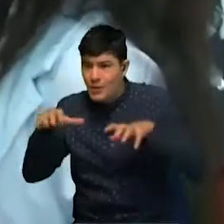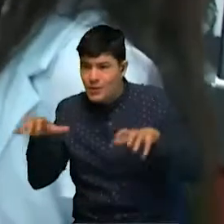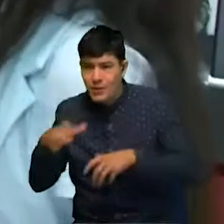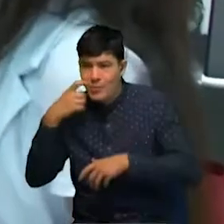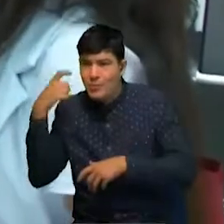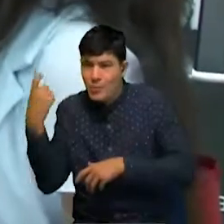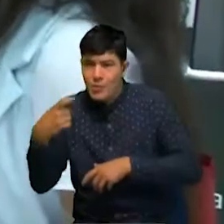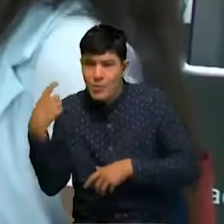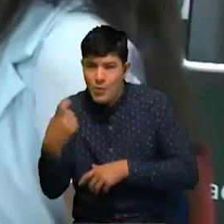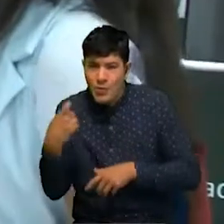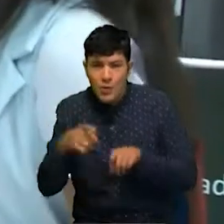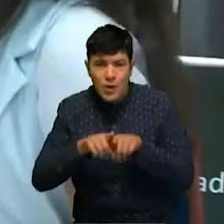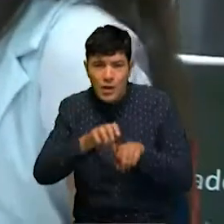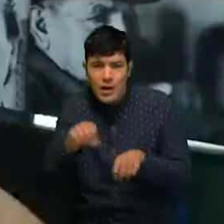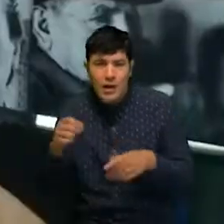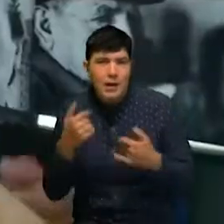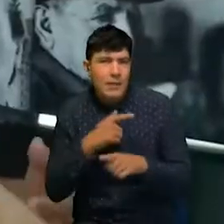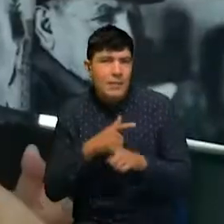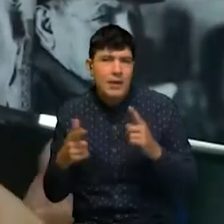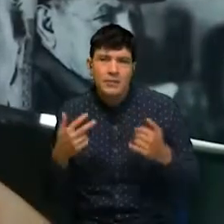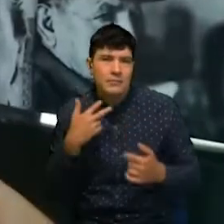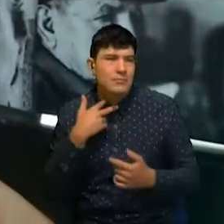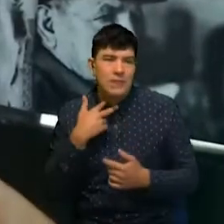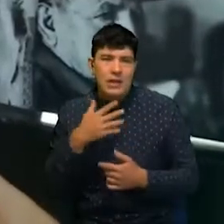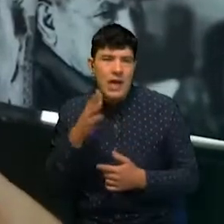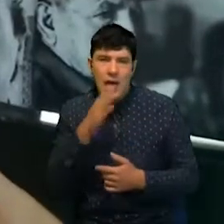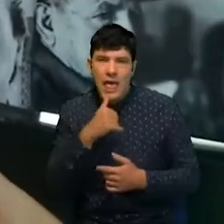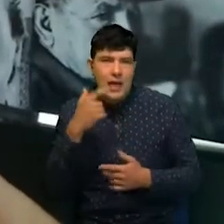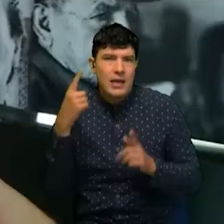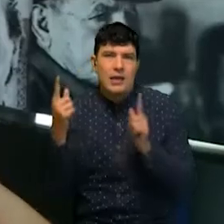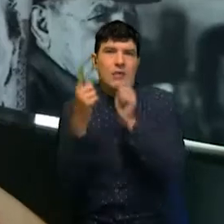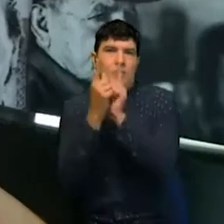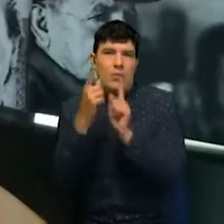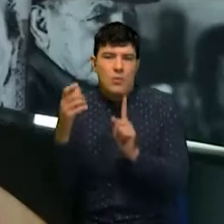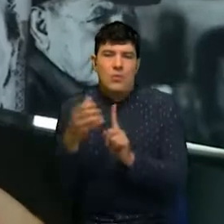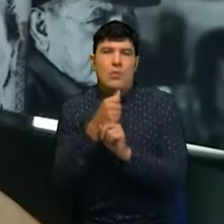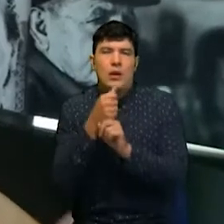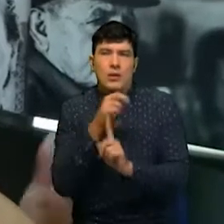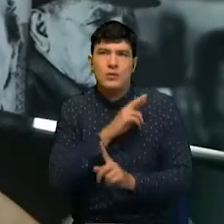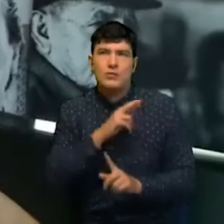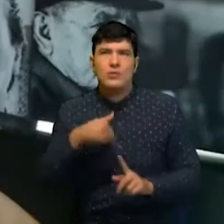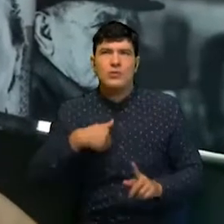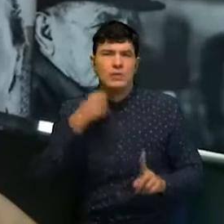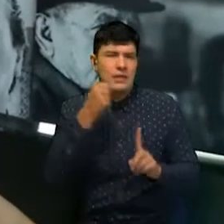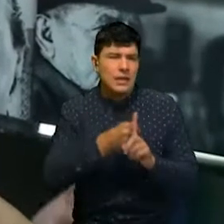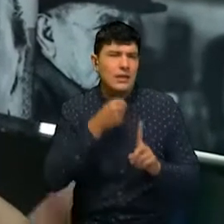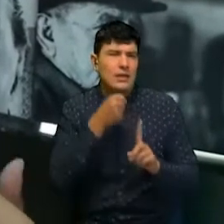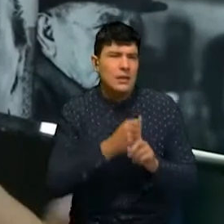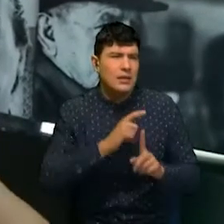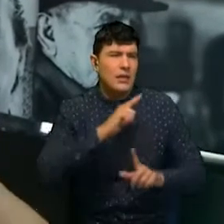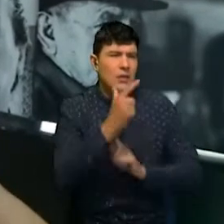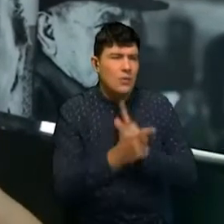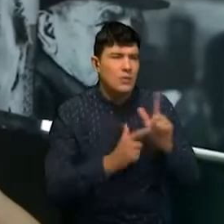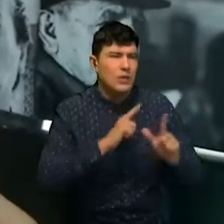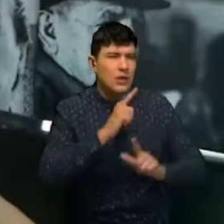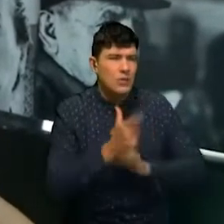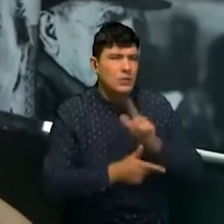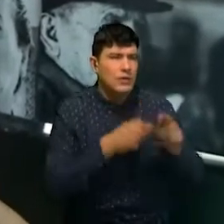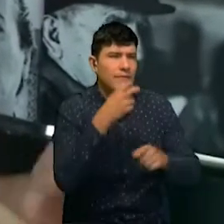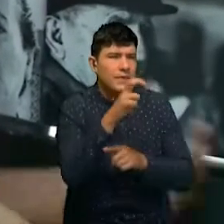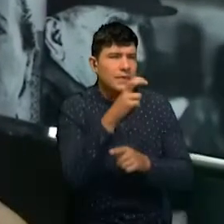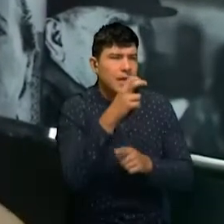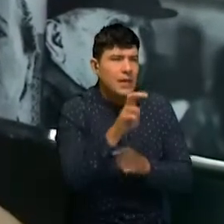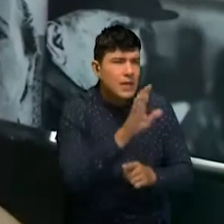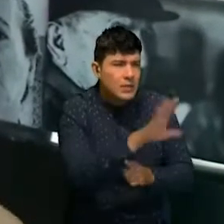de desaparición forzada hemos venido tratando de luchar, buscando en la fiscalía a ver si nos colaboran, nos